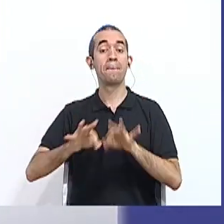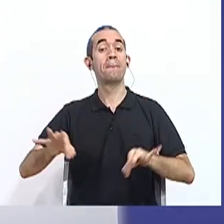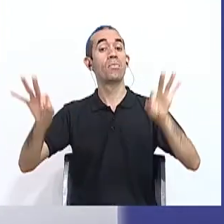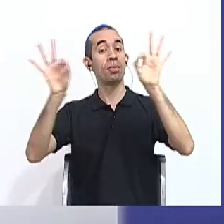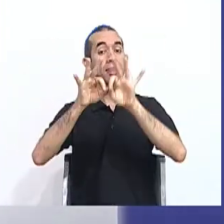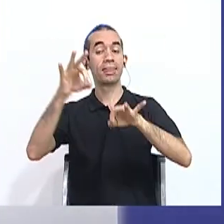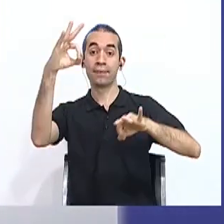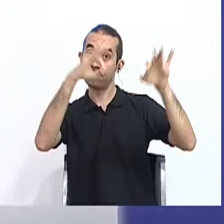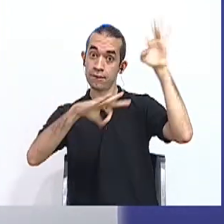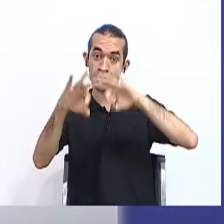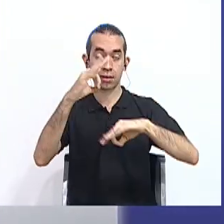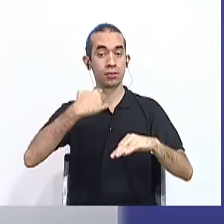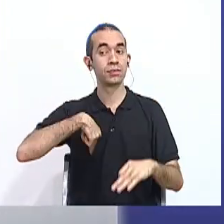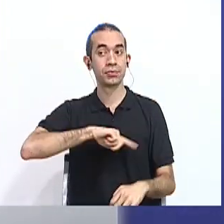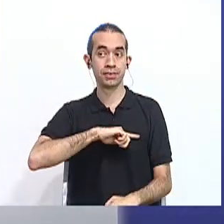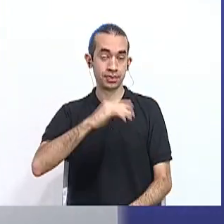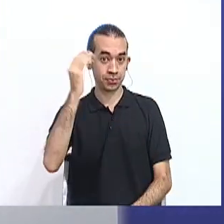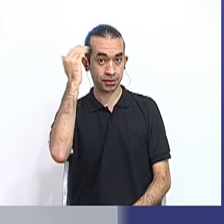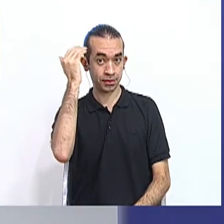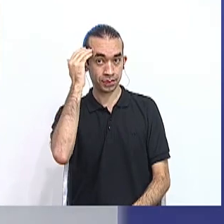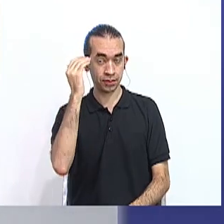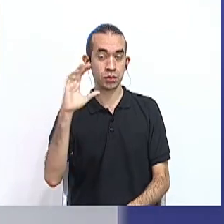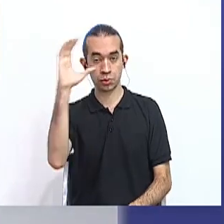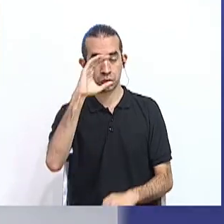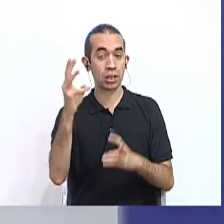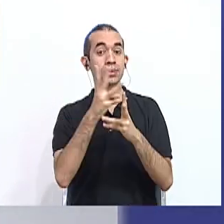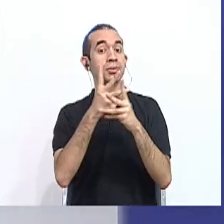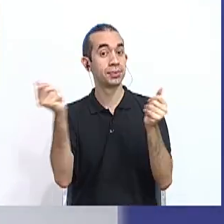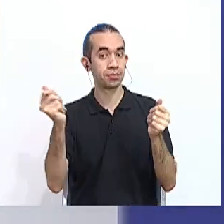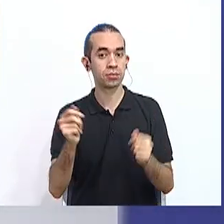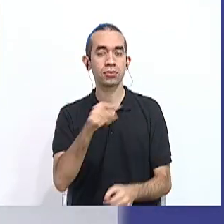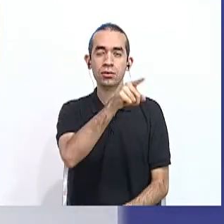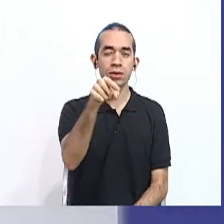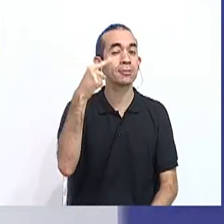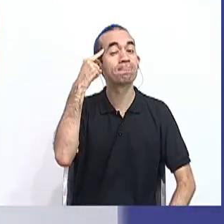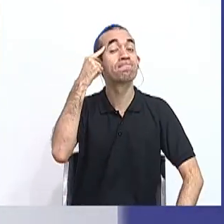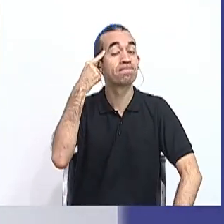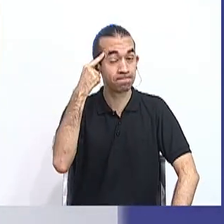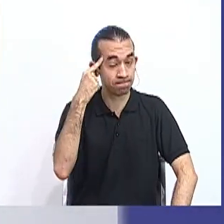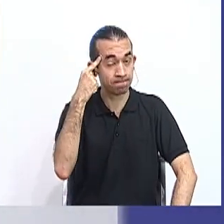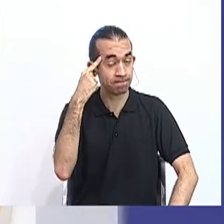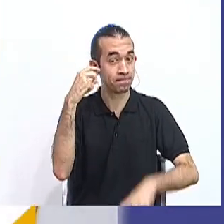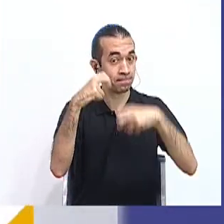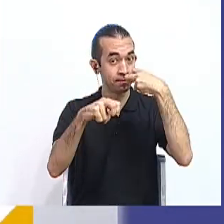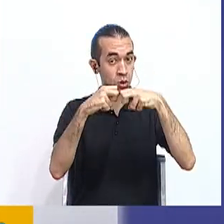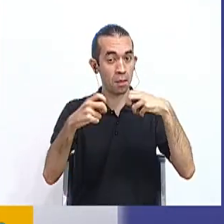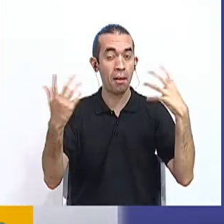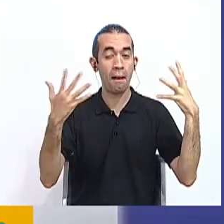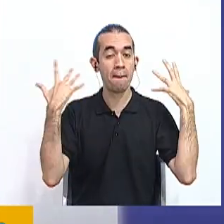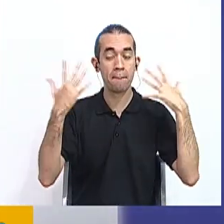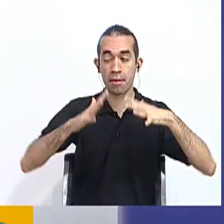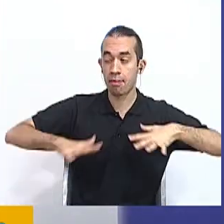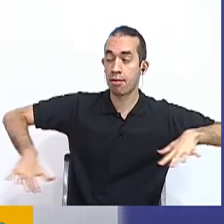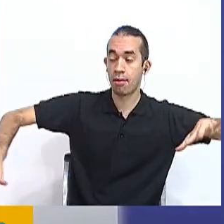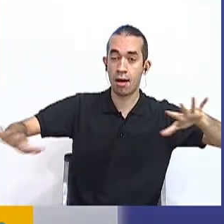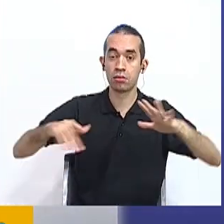ser conscientes y buscar soluciones de estos problemas. Así que piensen sobre esa problemática ambiental a su alrededor,